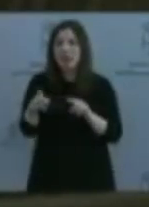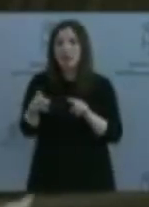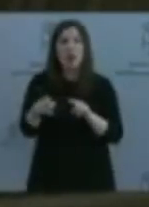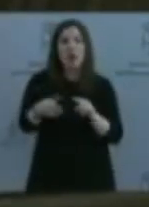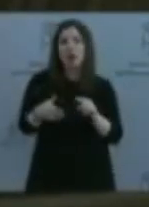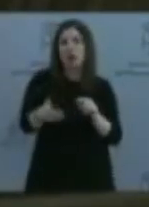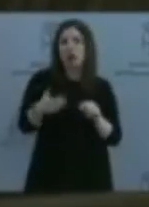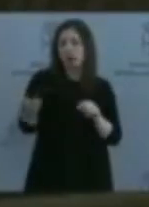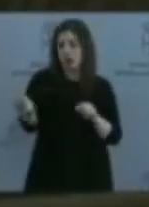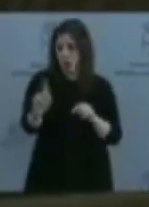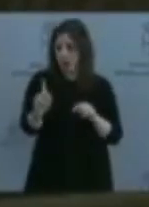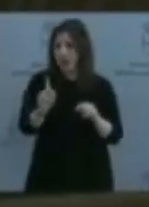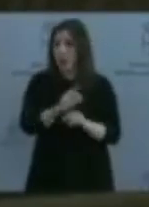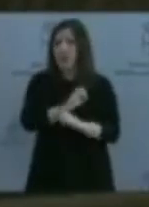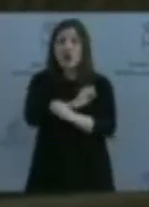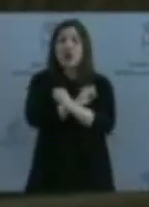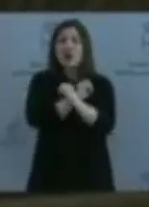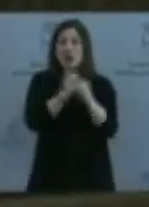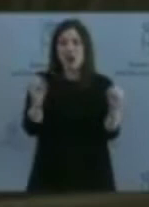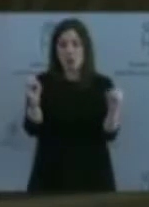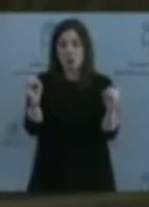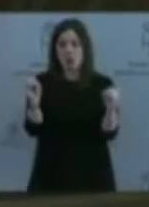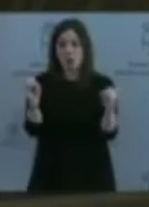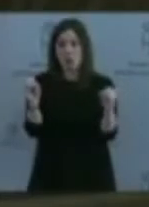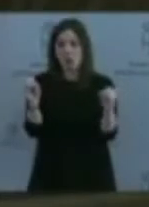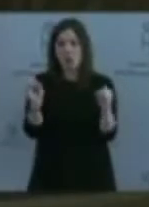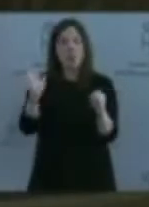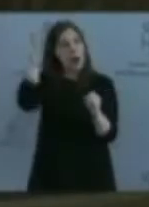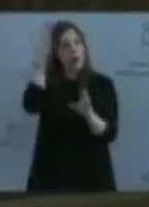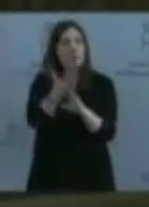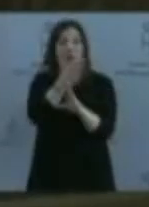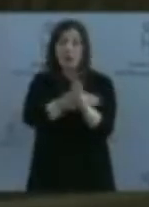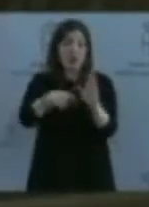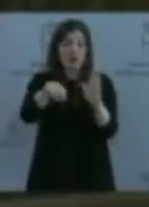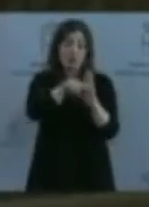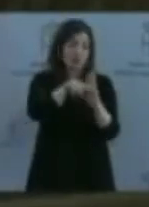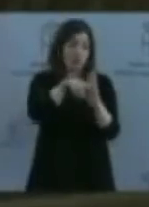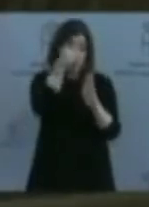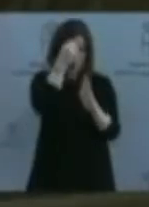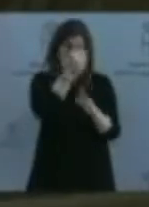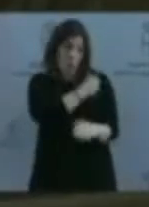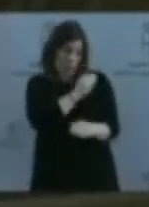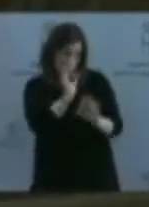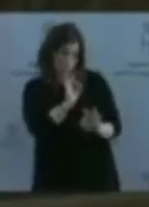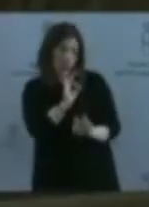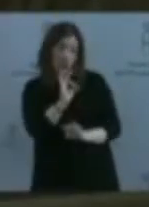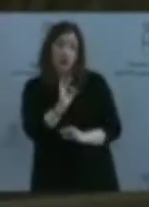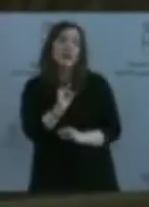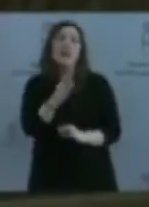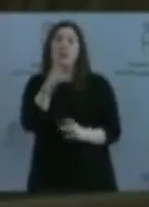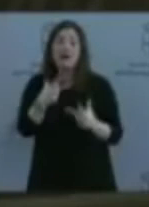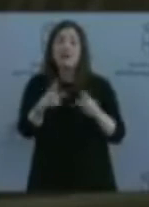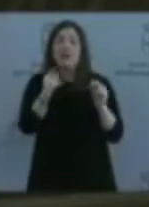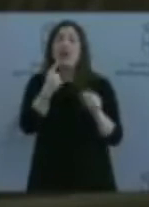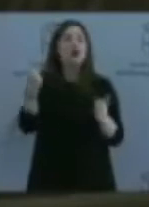el prerrománico, que era a lo que se refería, creo, su pregunta. Y para acabar, insisto y digo lo mismo que el jueves, que hemos pedido